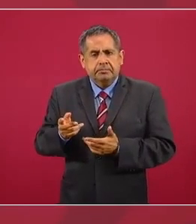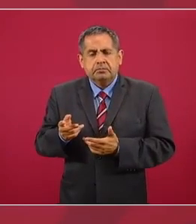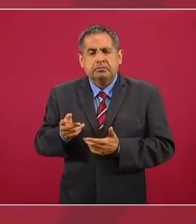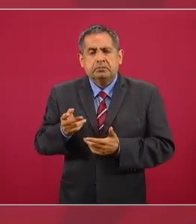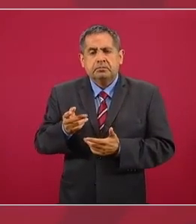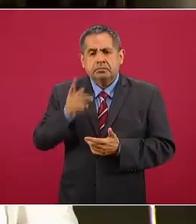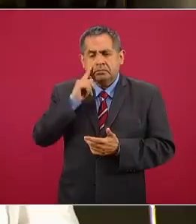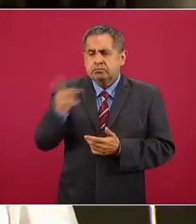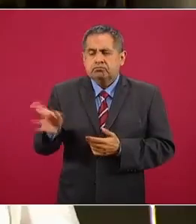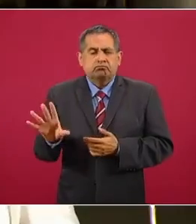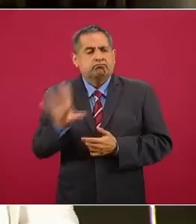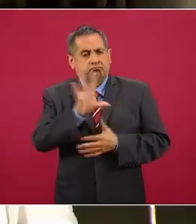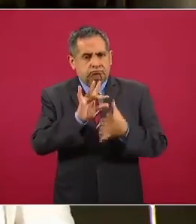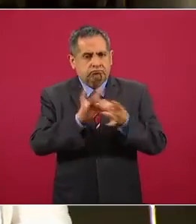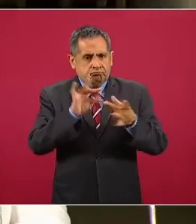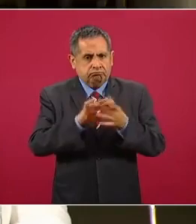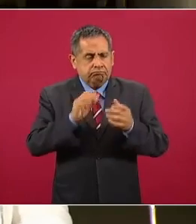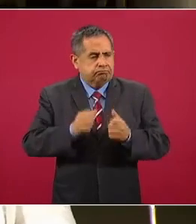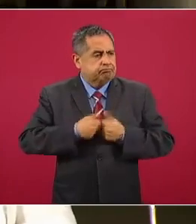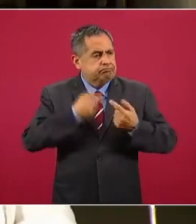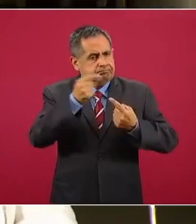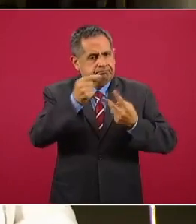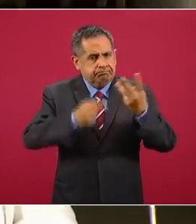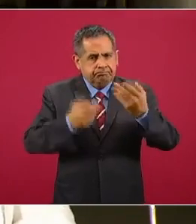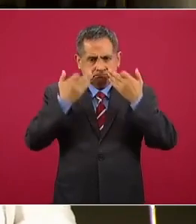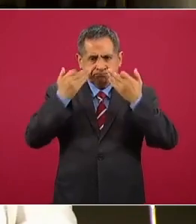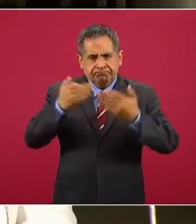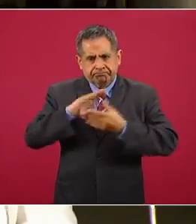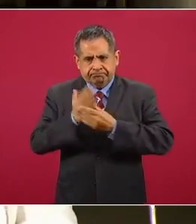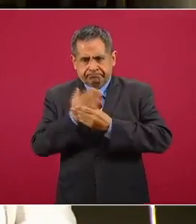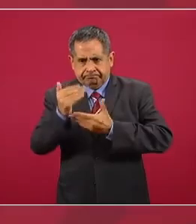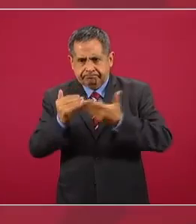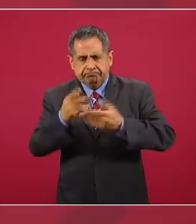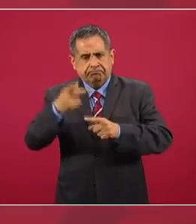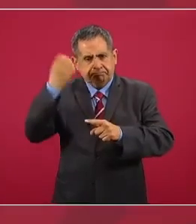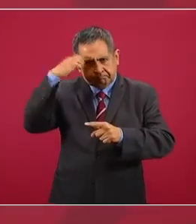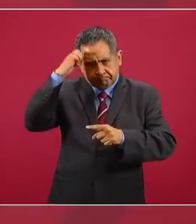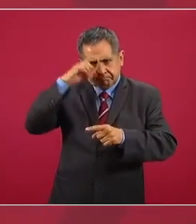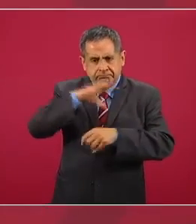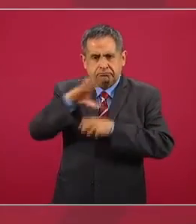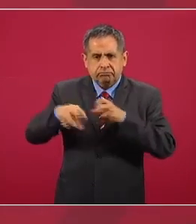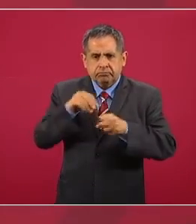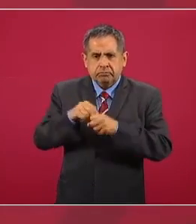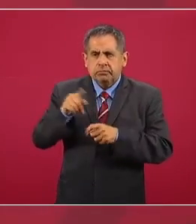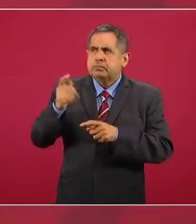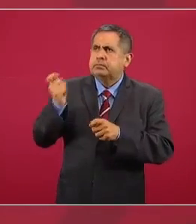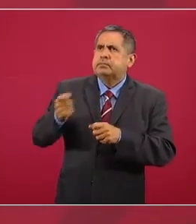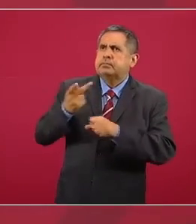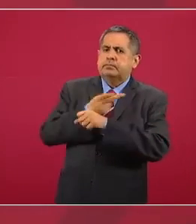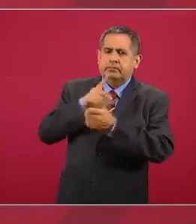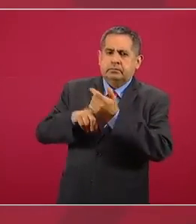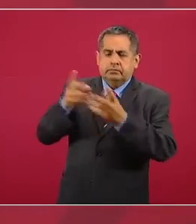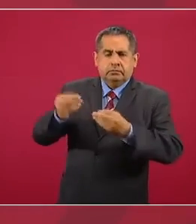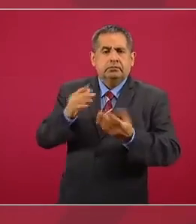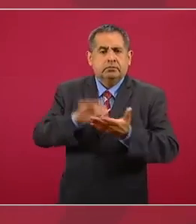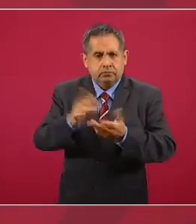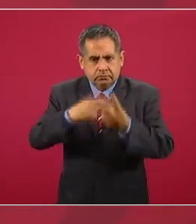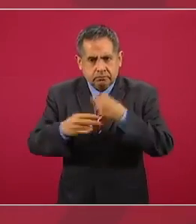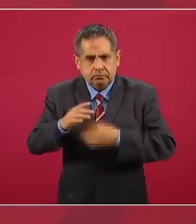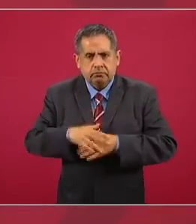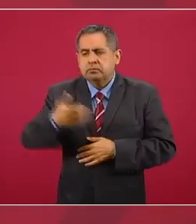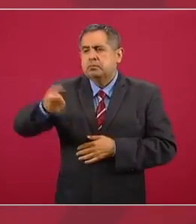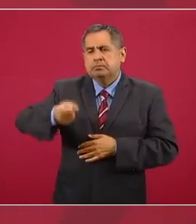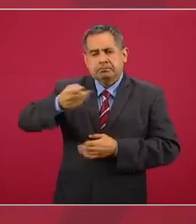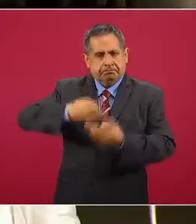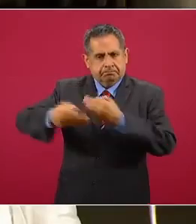le expreses, ¿no?, todos estos testimonios y toda tu experiencia y todo lo que están haciendo. Sí. Y muchas gracias y